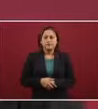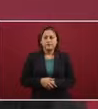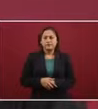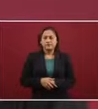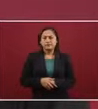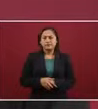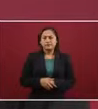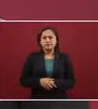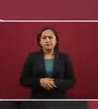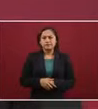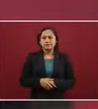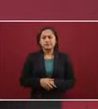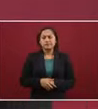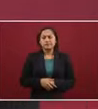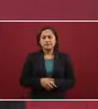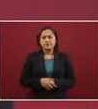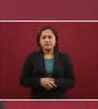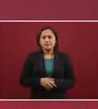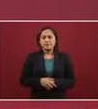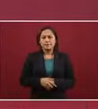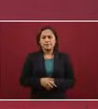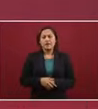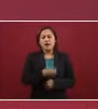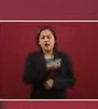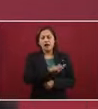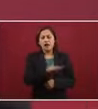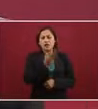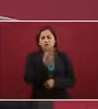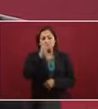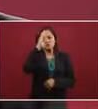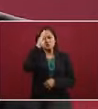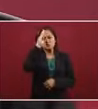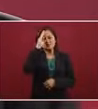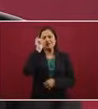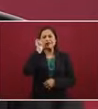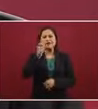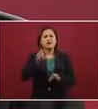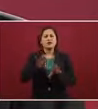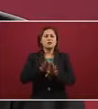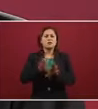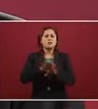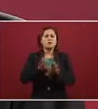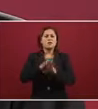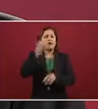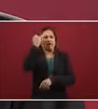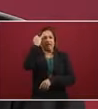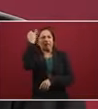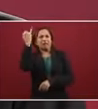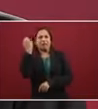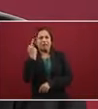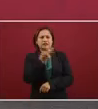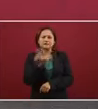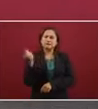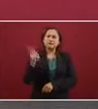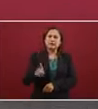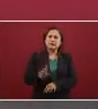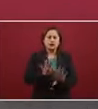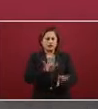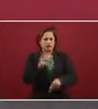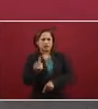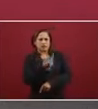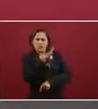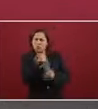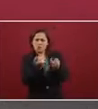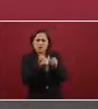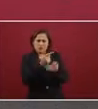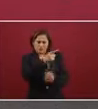la mayoría de las veces era retórica, era demagogia. Como lo que dijo Felipe Calderón ayer, señor, de que